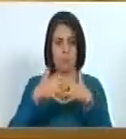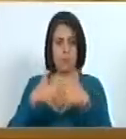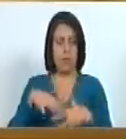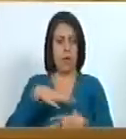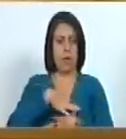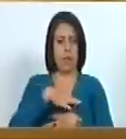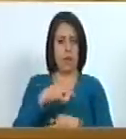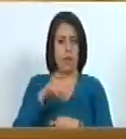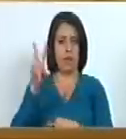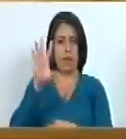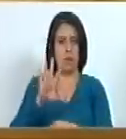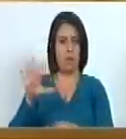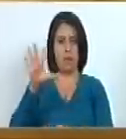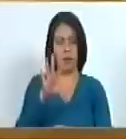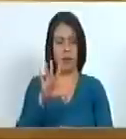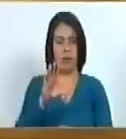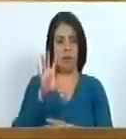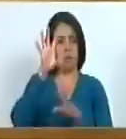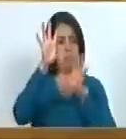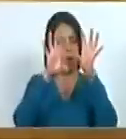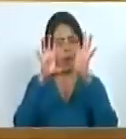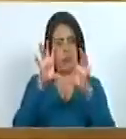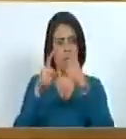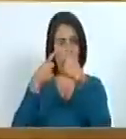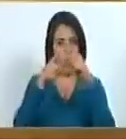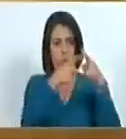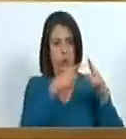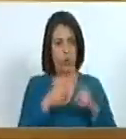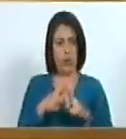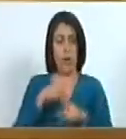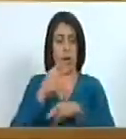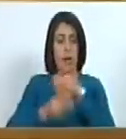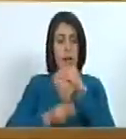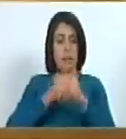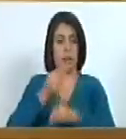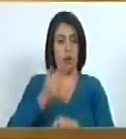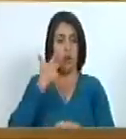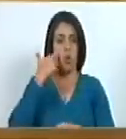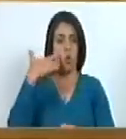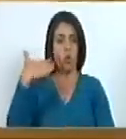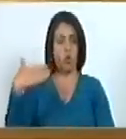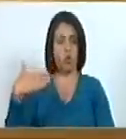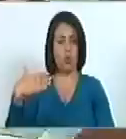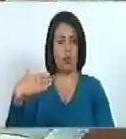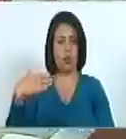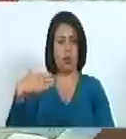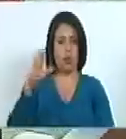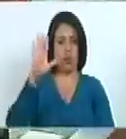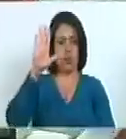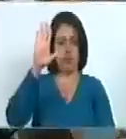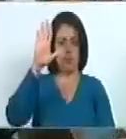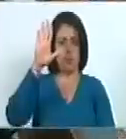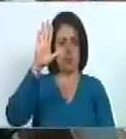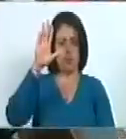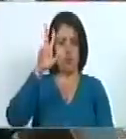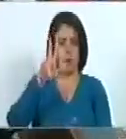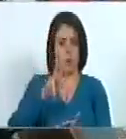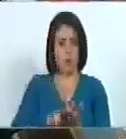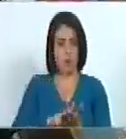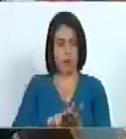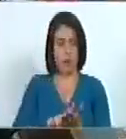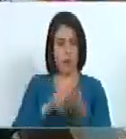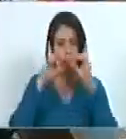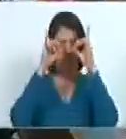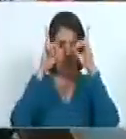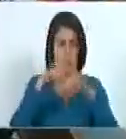de la República y sus entidades en el extranjero, sírvanse a manifestarlo con la señal de costumbre. Queda aprobado por